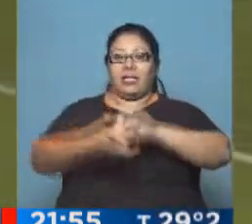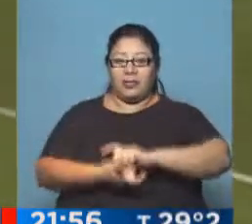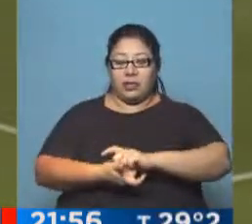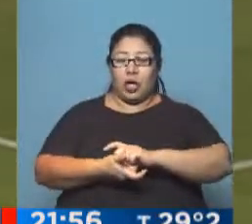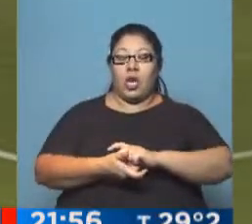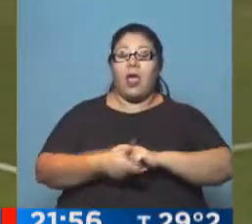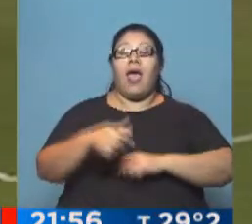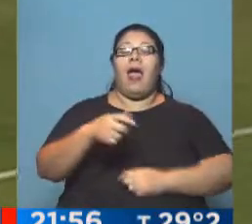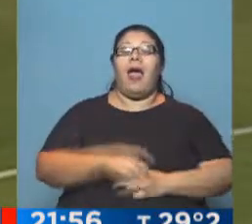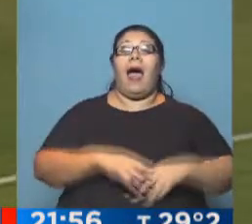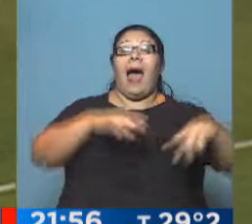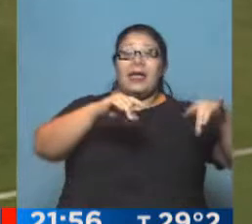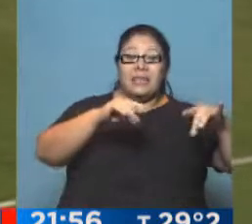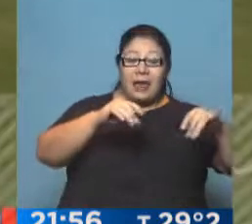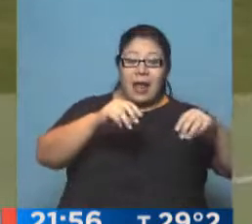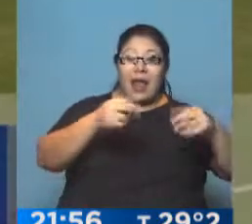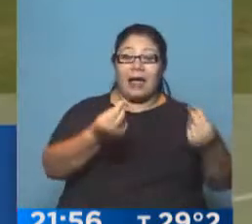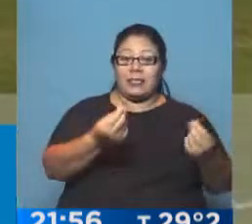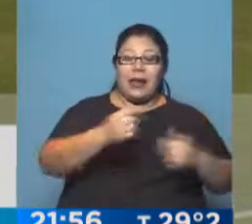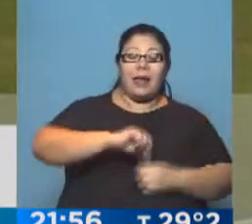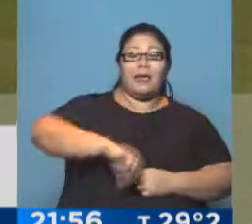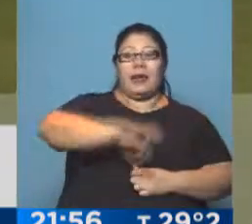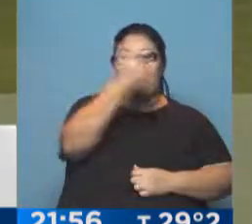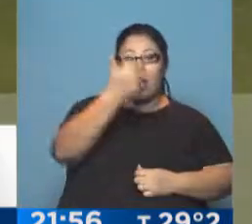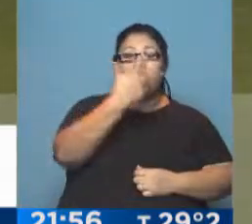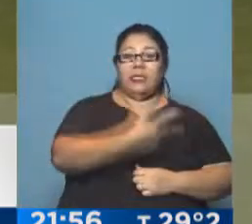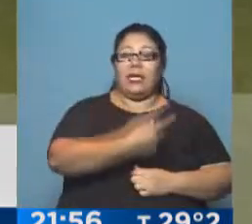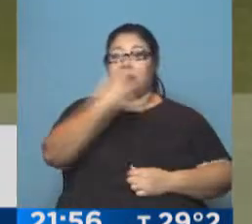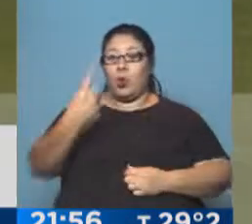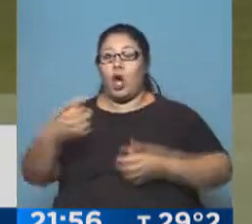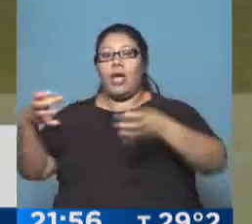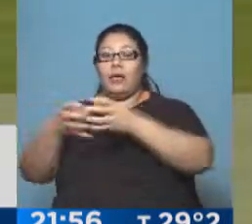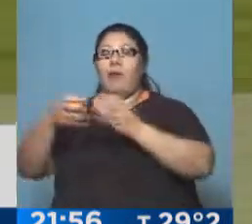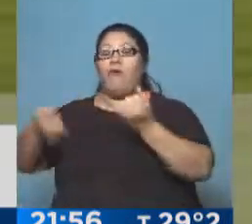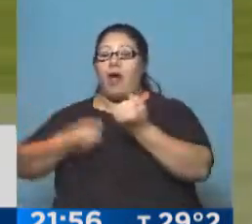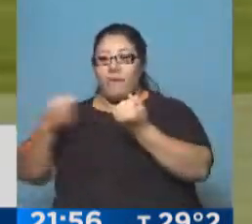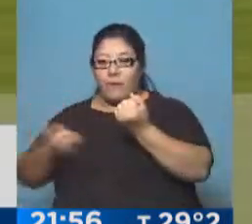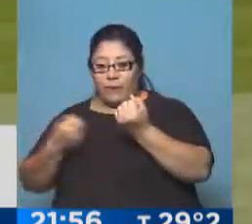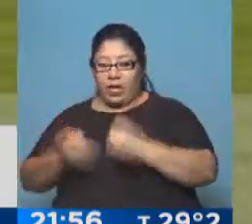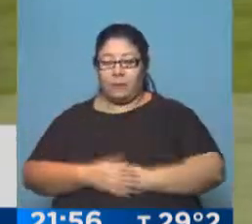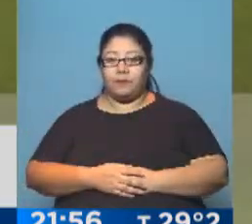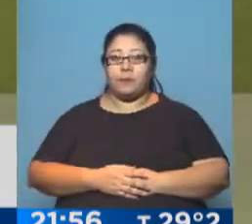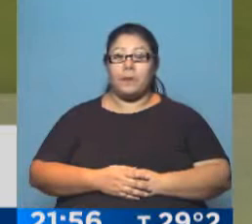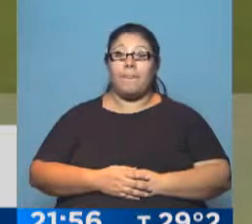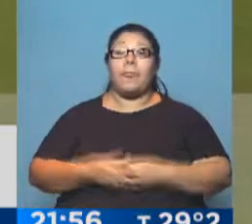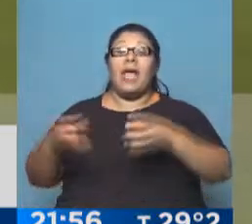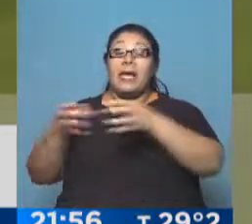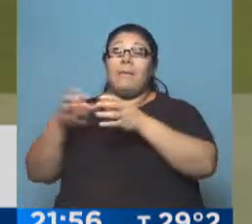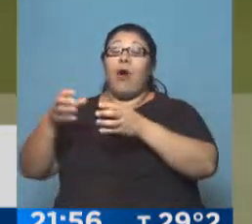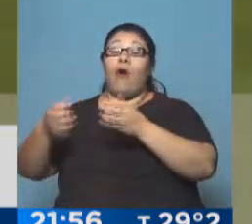Arsenal 3-1 a Banfield. Y eso que perdía con este tanto de Brian Sarmiento.